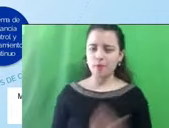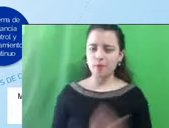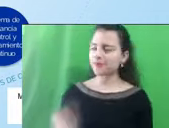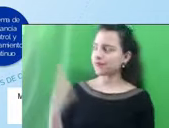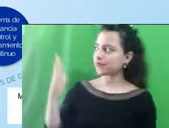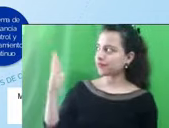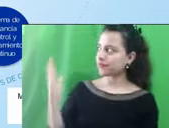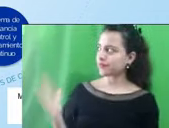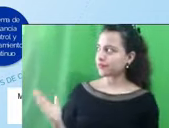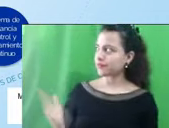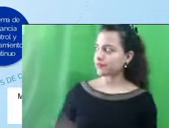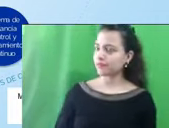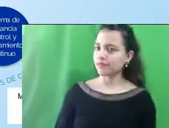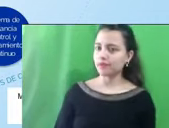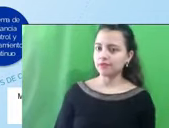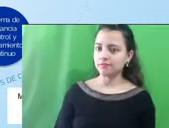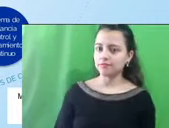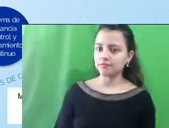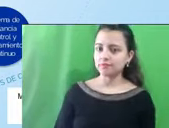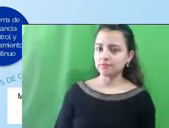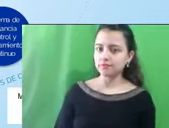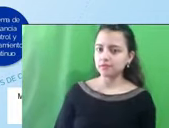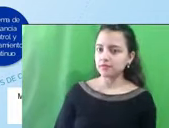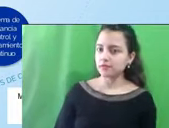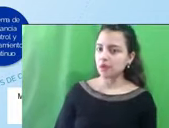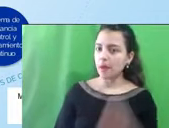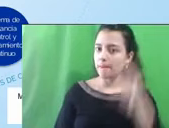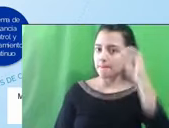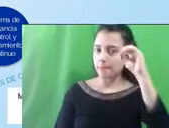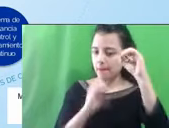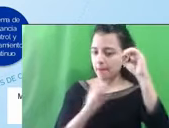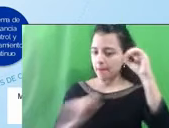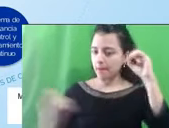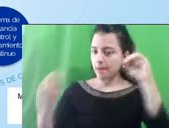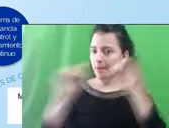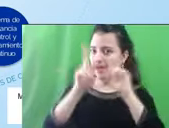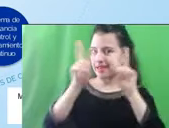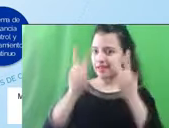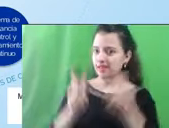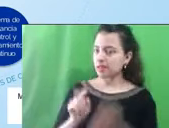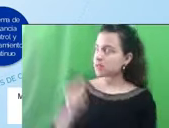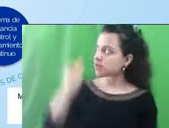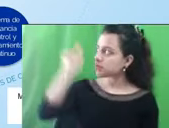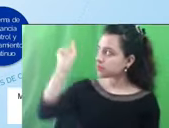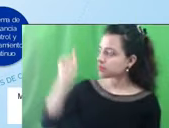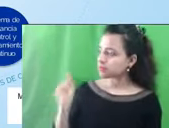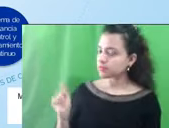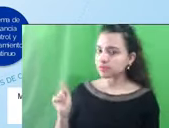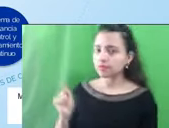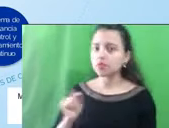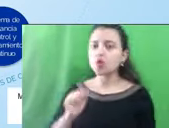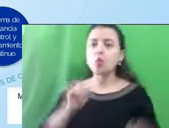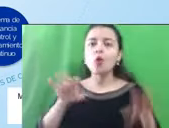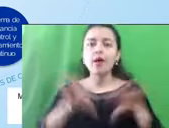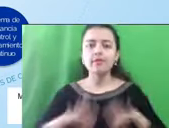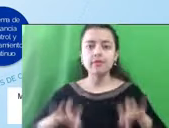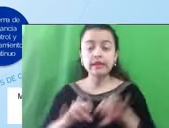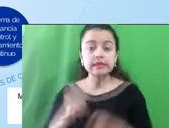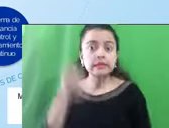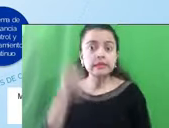Garantizamos la reincorporación de nuestros trabajadores en caso de eventos pues, en los que sufran lesiones.